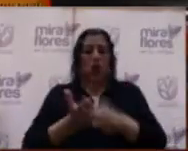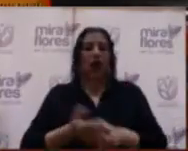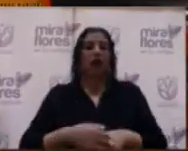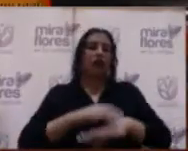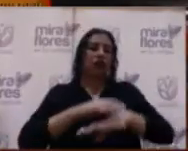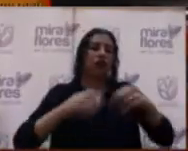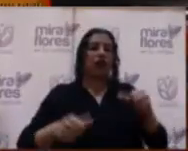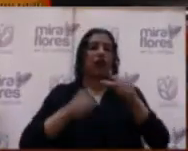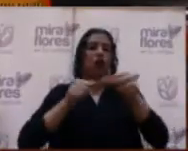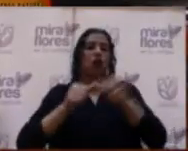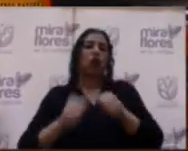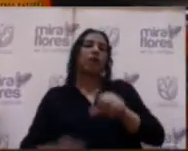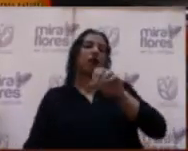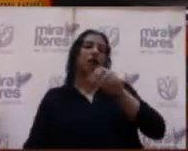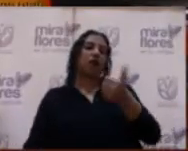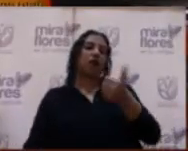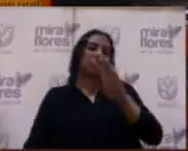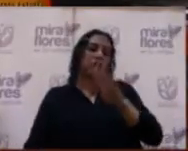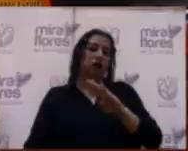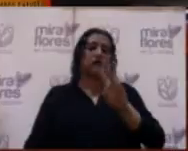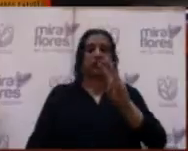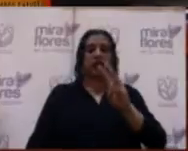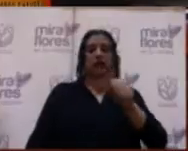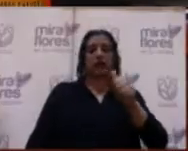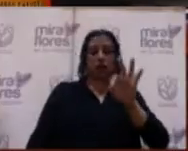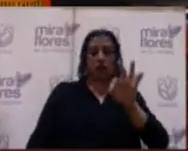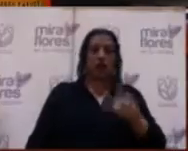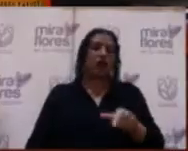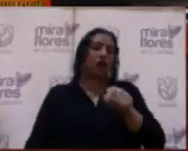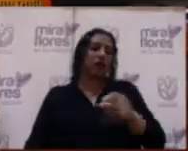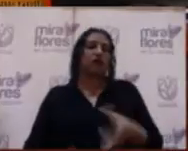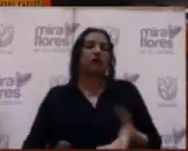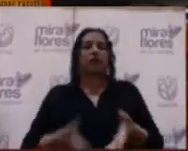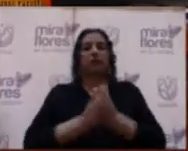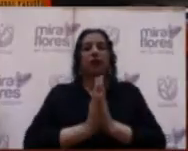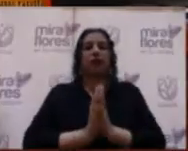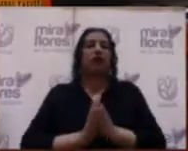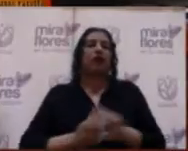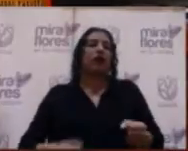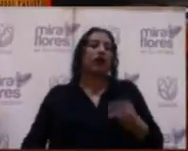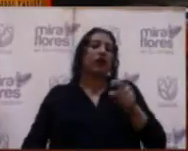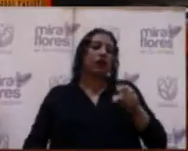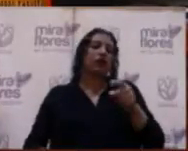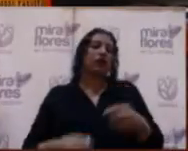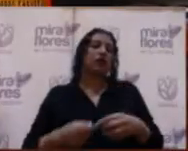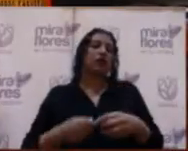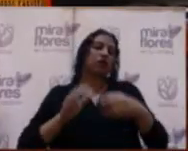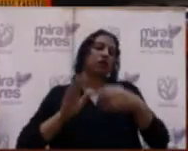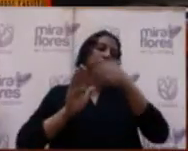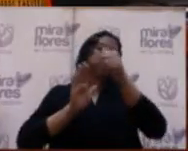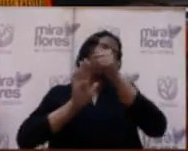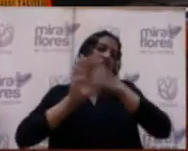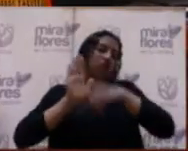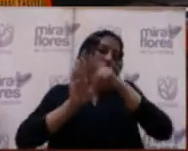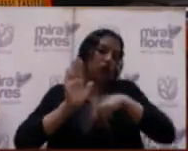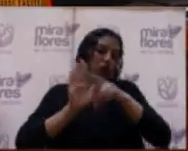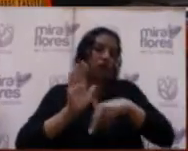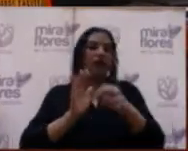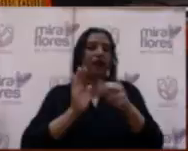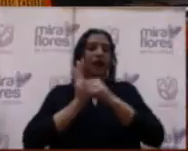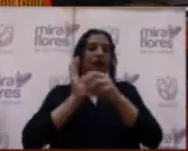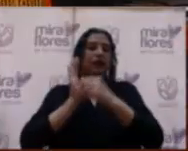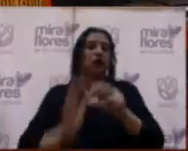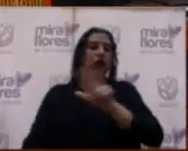externa 14-619. Sobre el particular, es pertinente precisar que conforme lo dispone el numeral 33.5 del